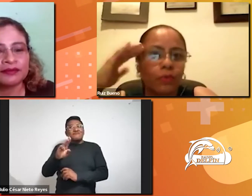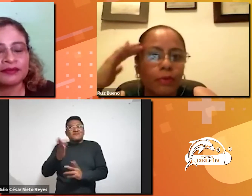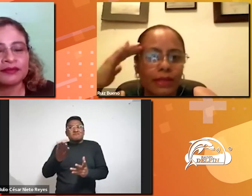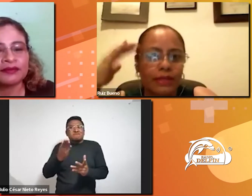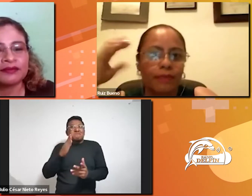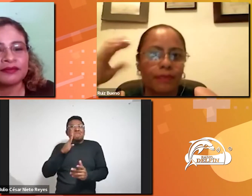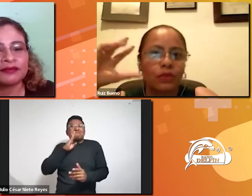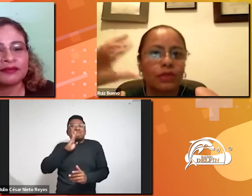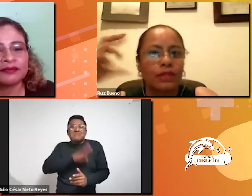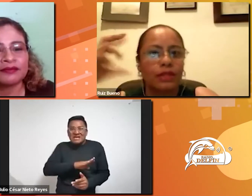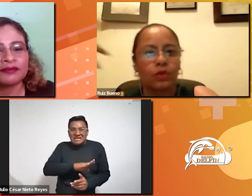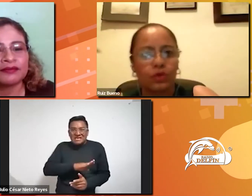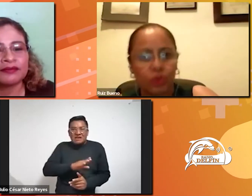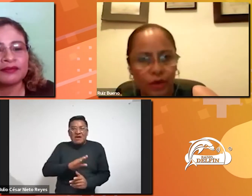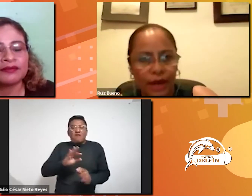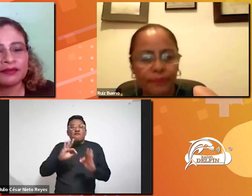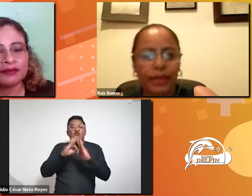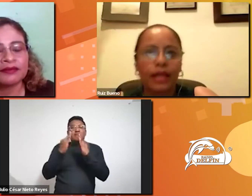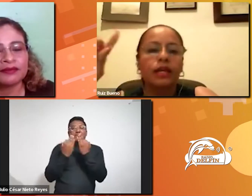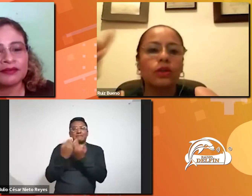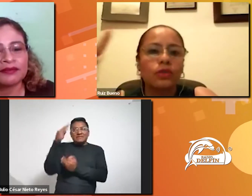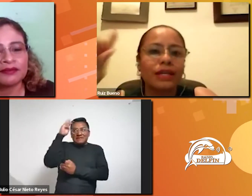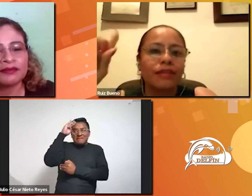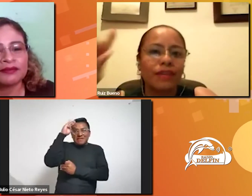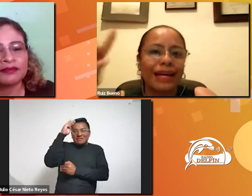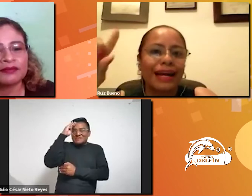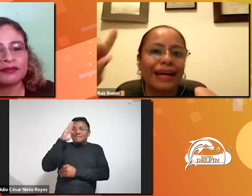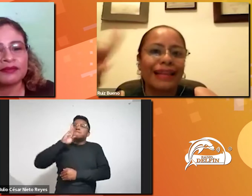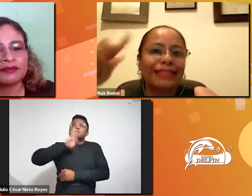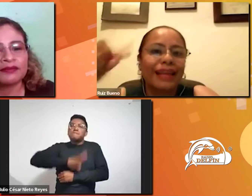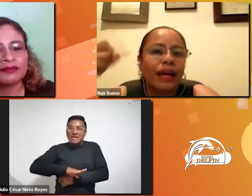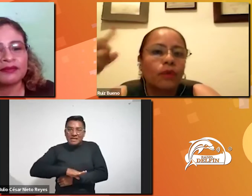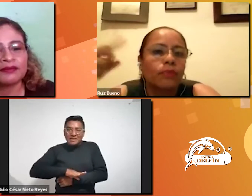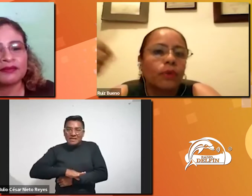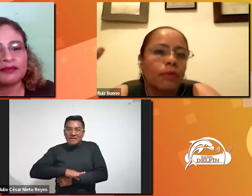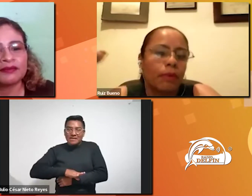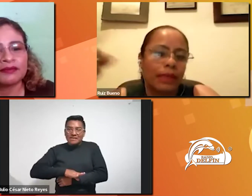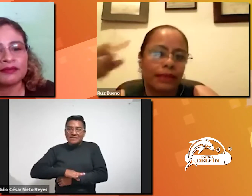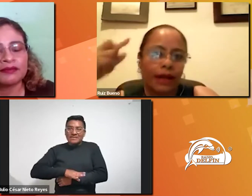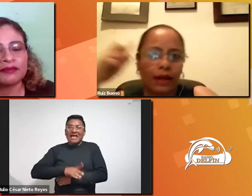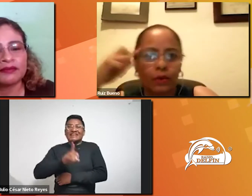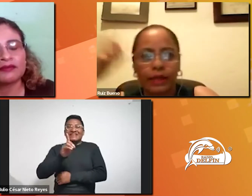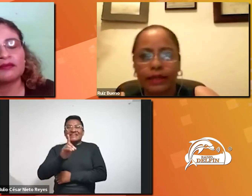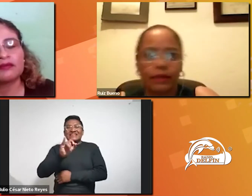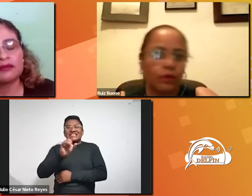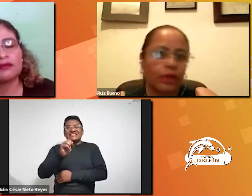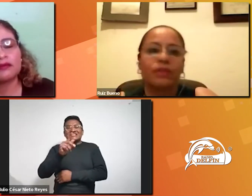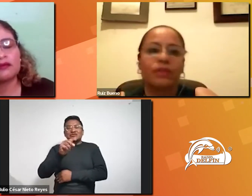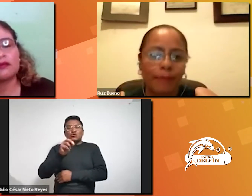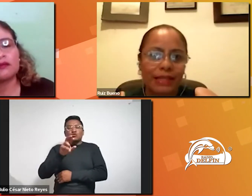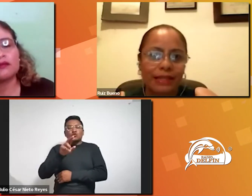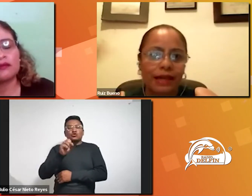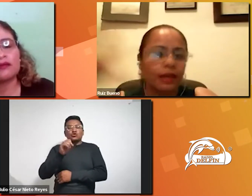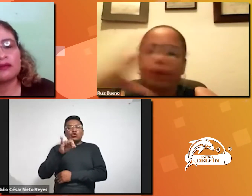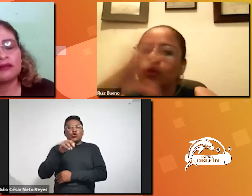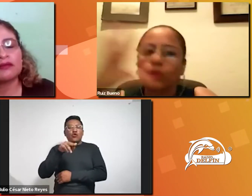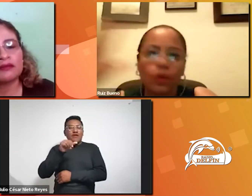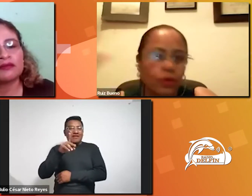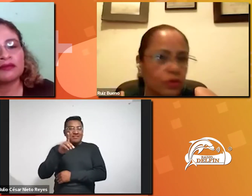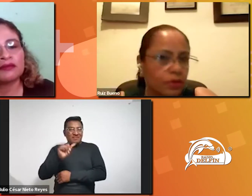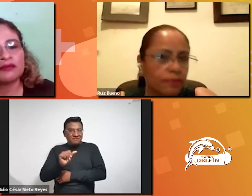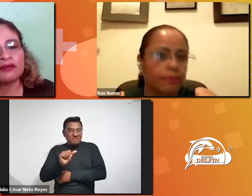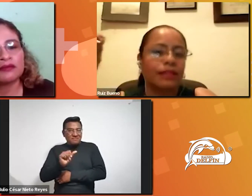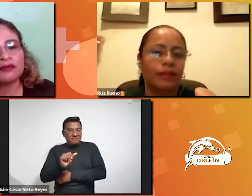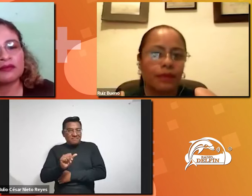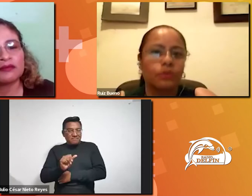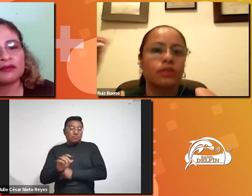esto? ¿Cómo mi pensamiento se distorsiona? Y no significa que tenga un problema mental o que no sepa pensar.